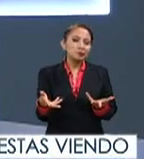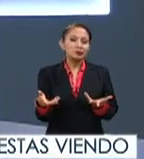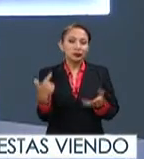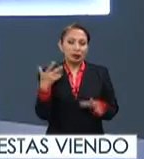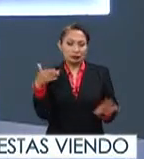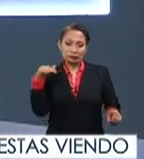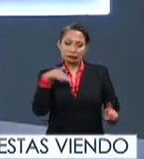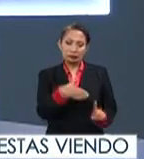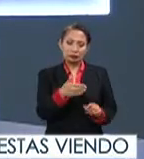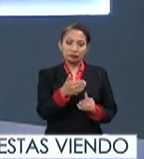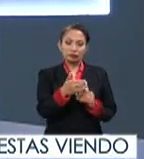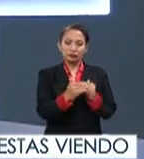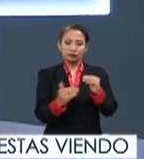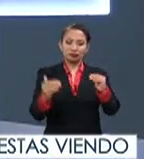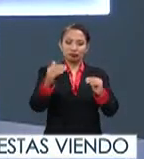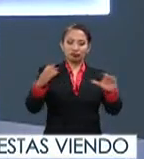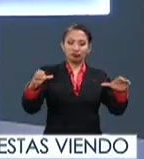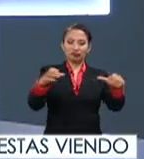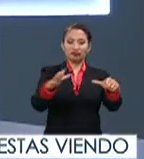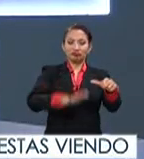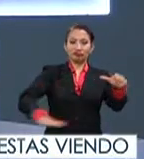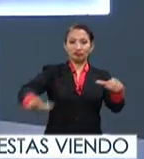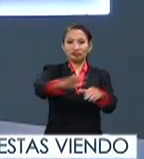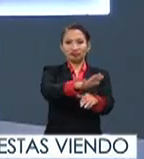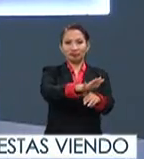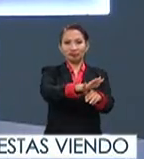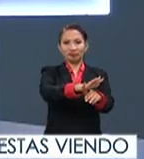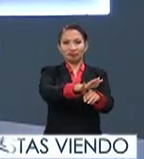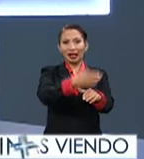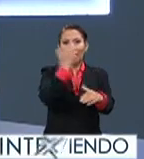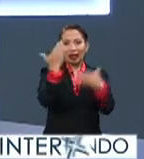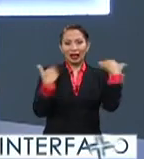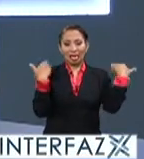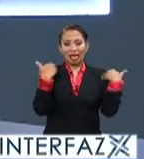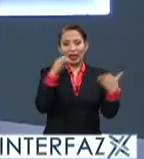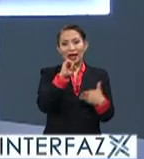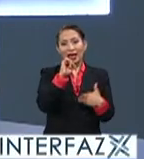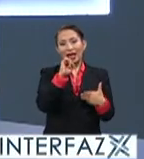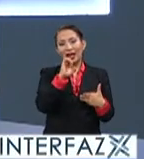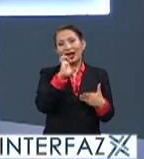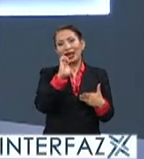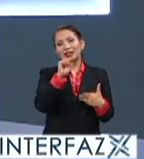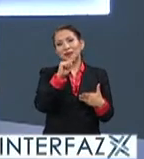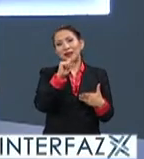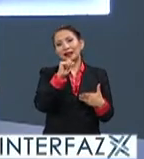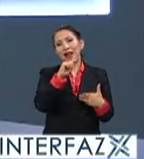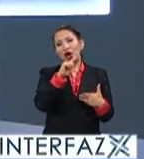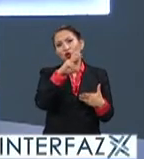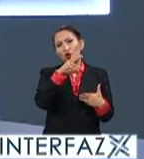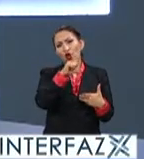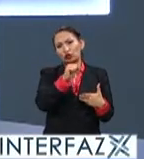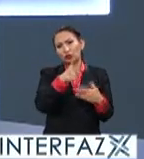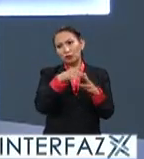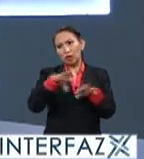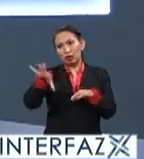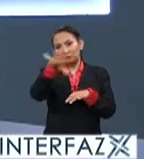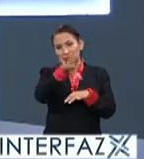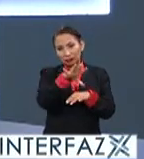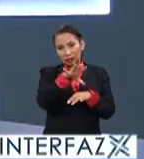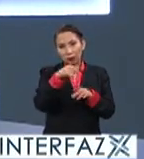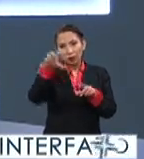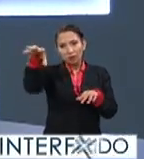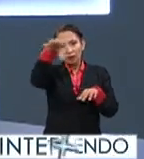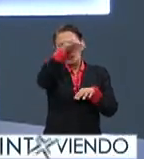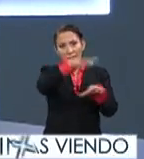este enfoque y este crecimiento del ámbito de los espectáculos en el país y en el mundo de manera general,